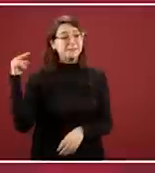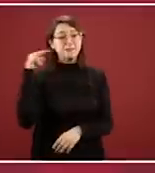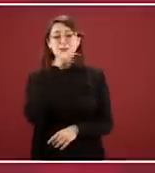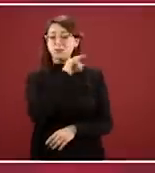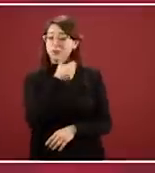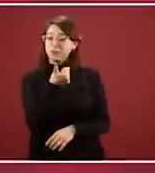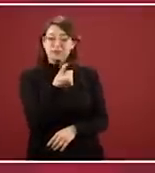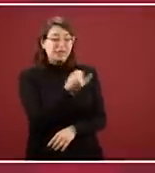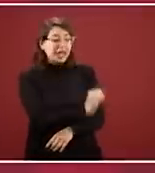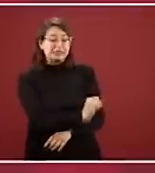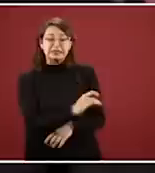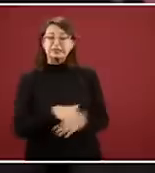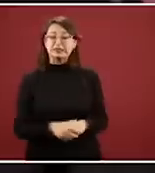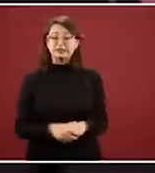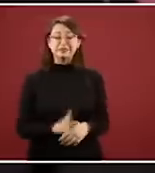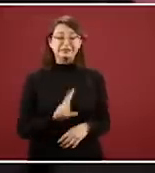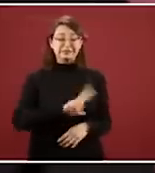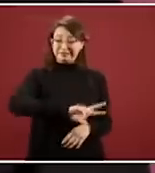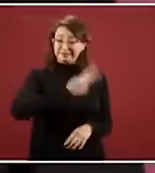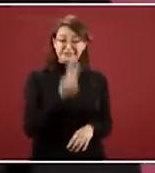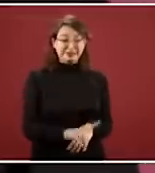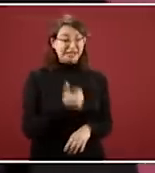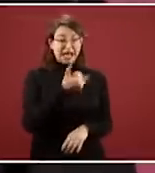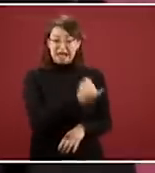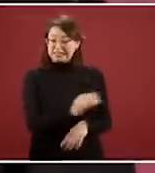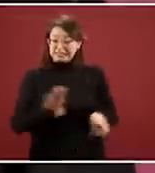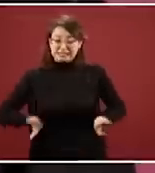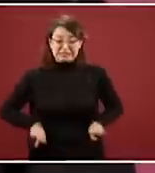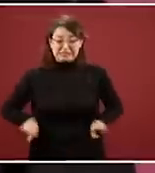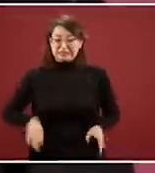Siempre lo he dicho, esa es su verdadera doctrina, la hipocresía.